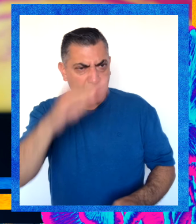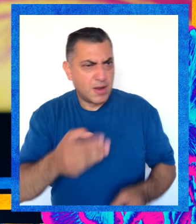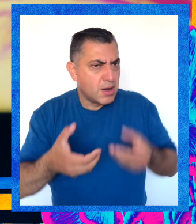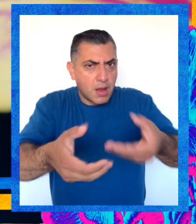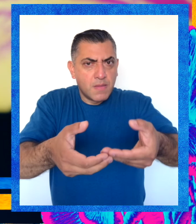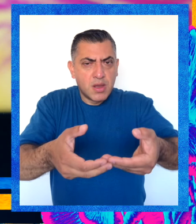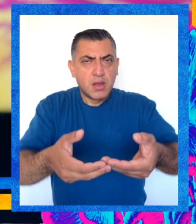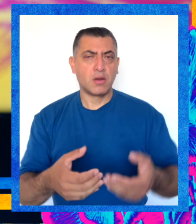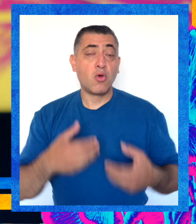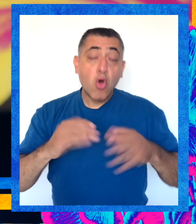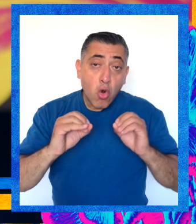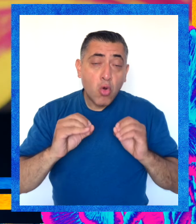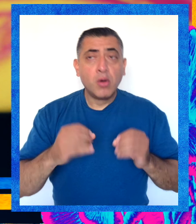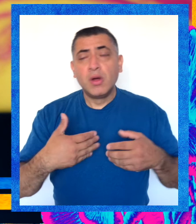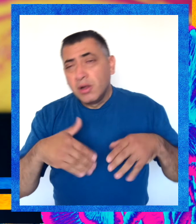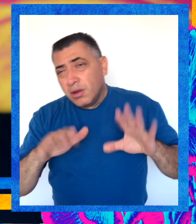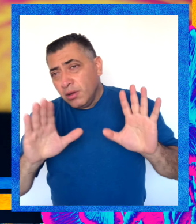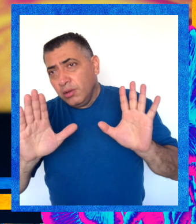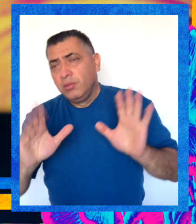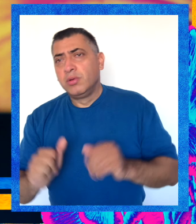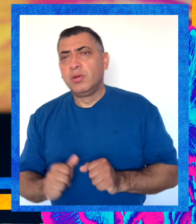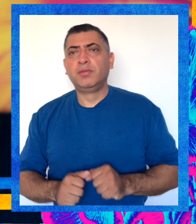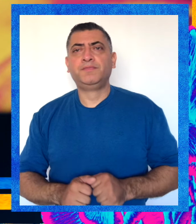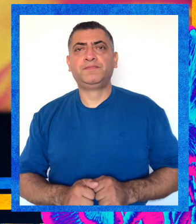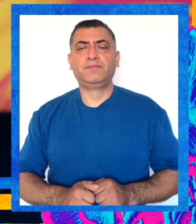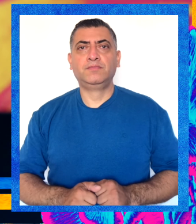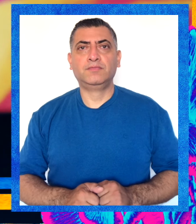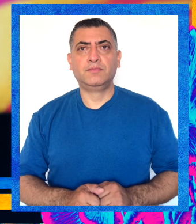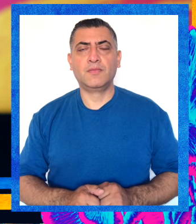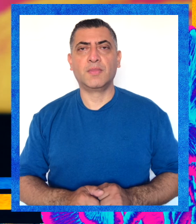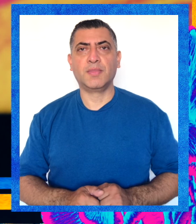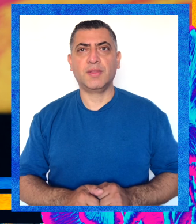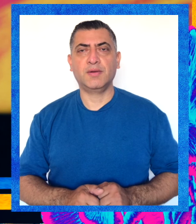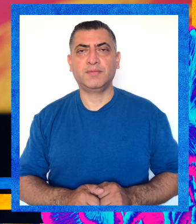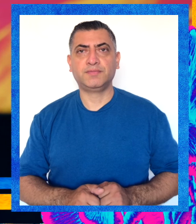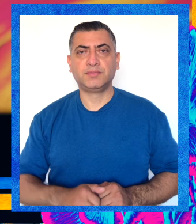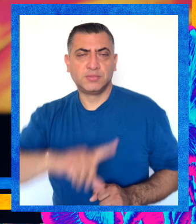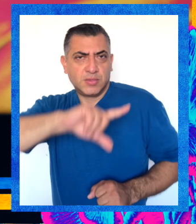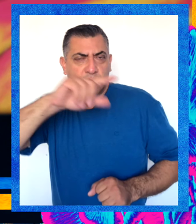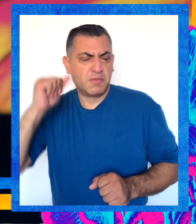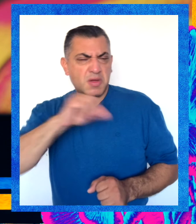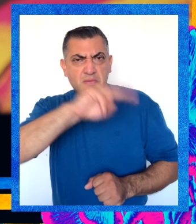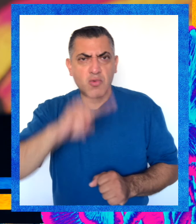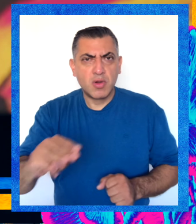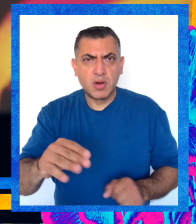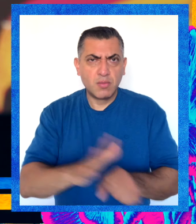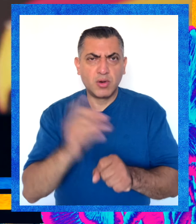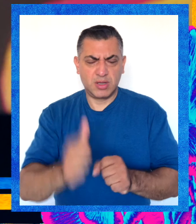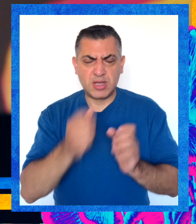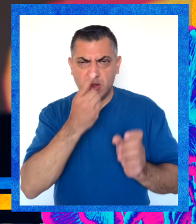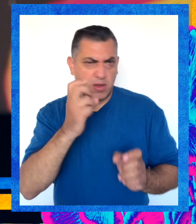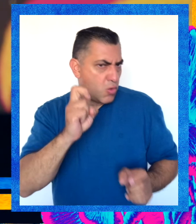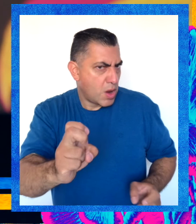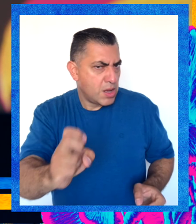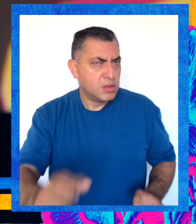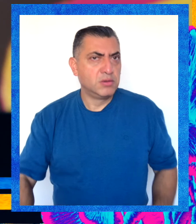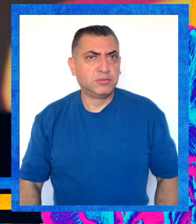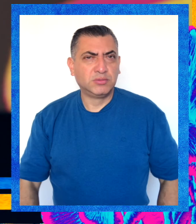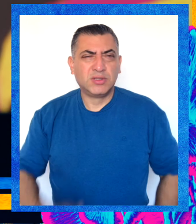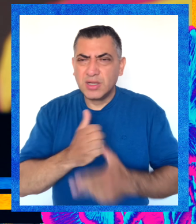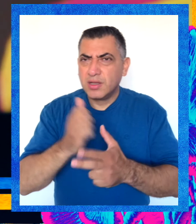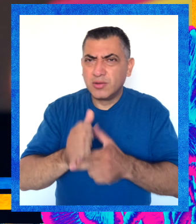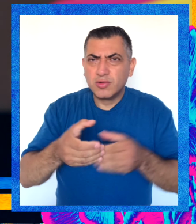saber el camino oa la mejor pensaba dentro de sus adentros que a lo mejor tarde o temprano él iba a morir porque ya jesús había mencionado esto